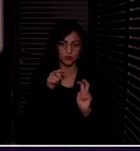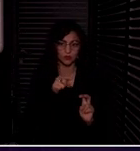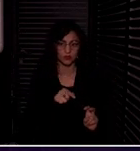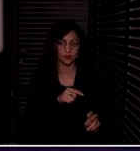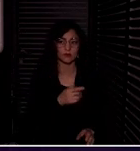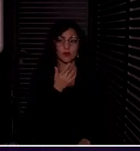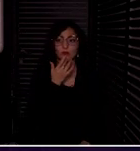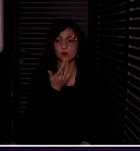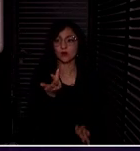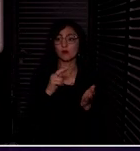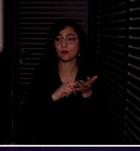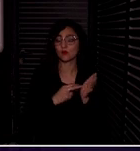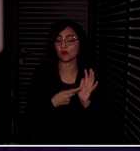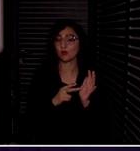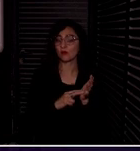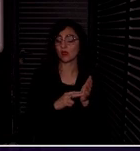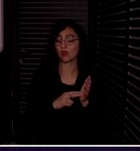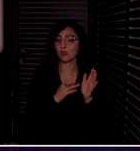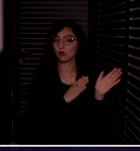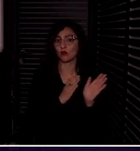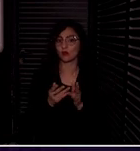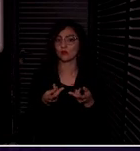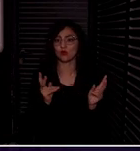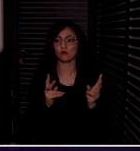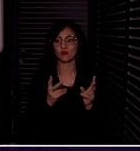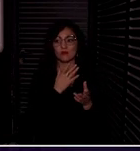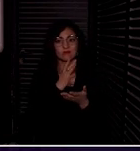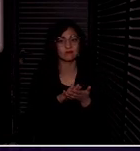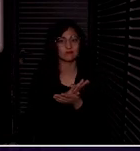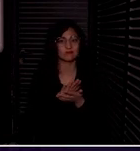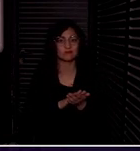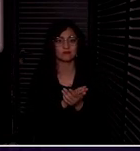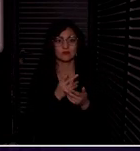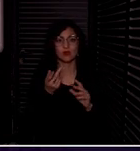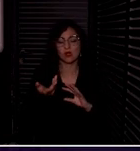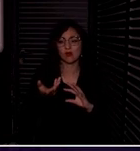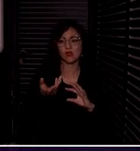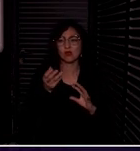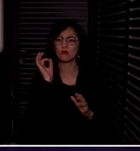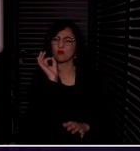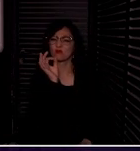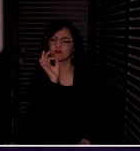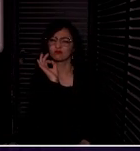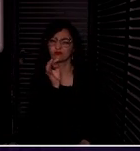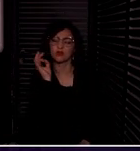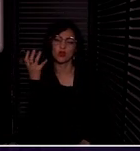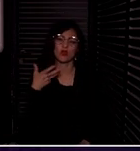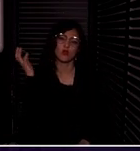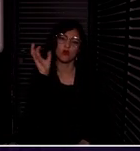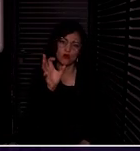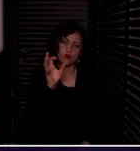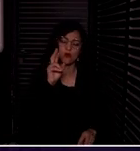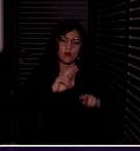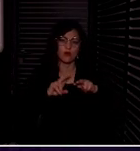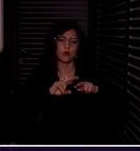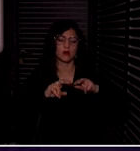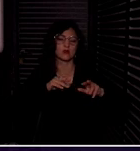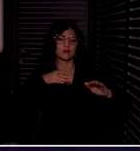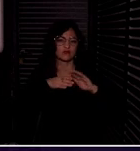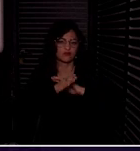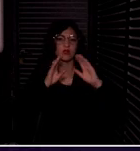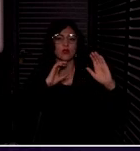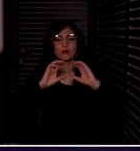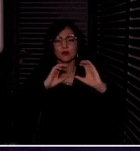habiendo problemas de orden público, es decir, usos, ya no solo discursos del odio, sino prácticas de comunicación del acceso a